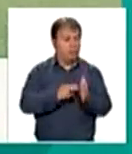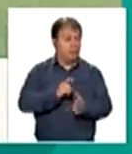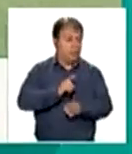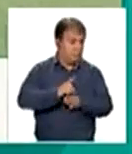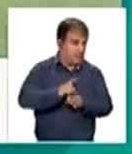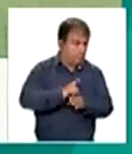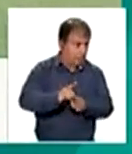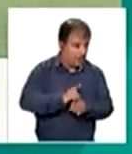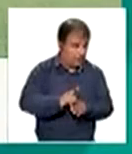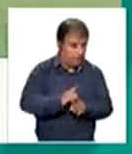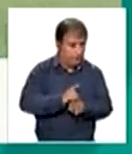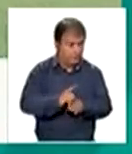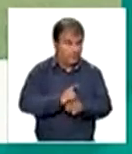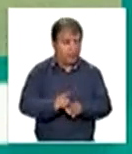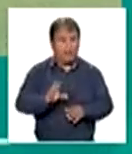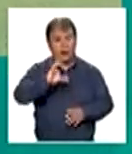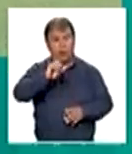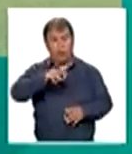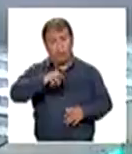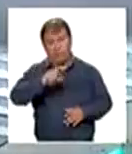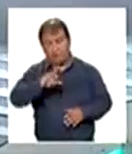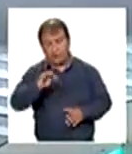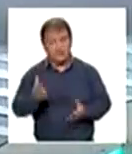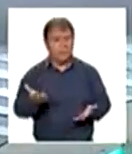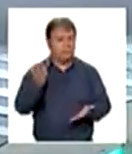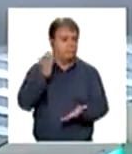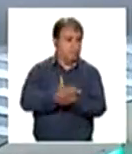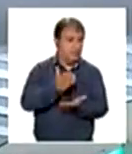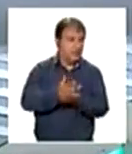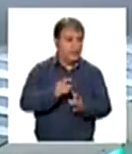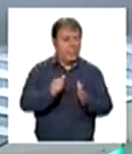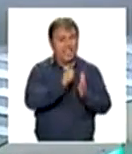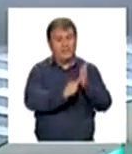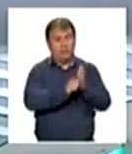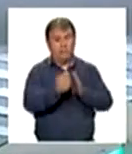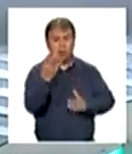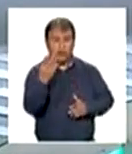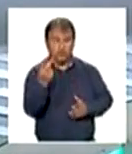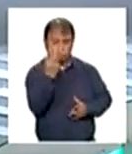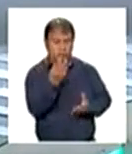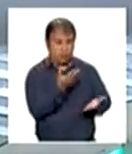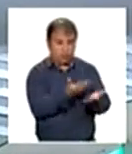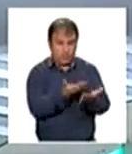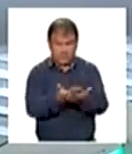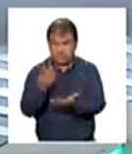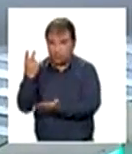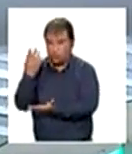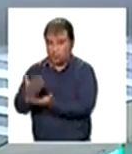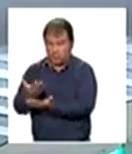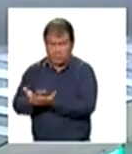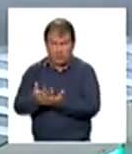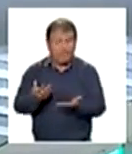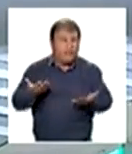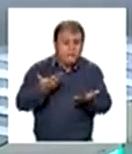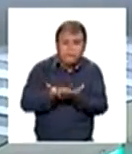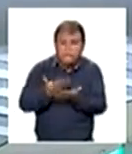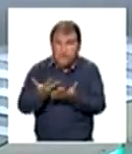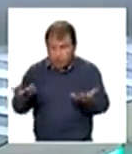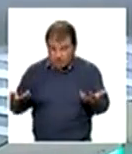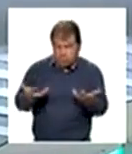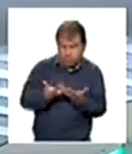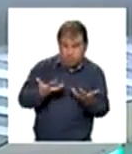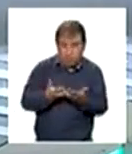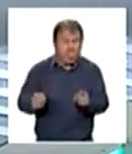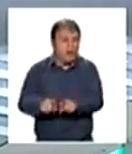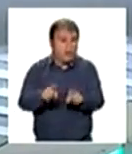de la Conmebol, ¿no? Esta infracción que está en el artículo 14 en donde se realizan dos muestras es también para corroborar. No es cierto, como en